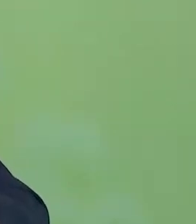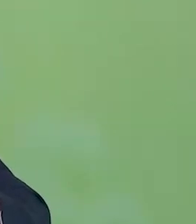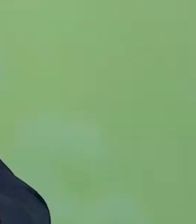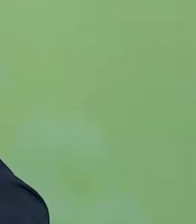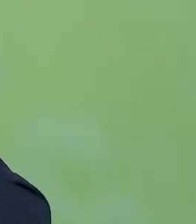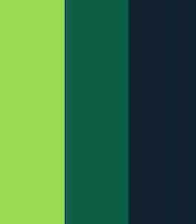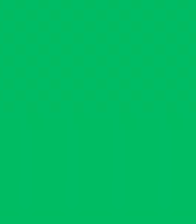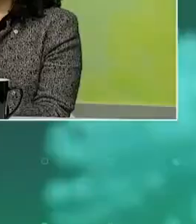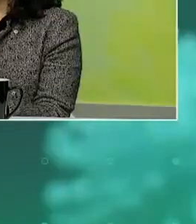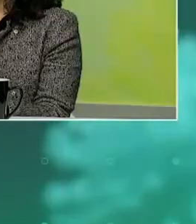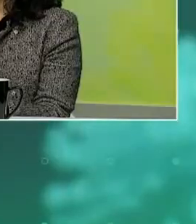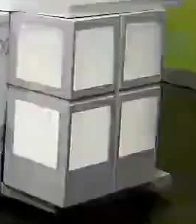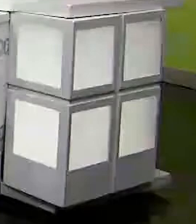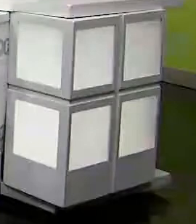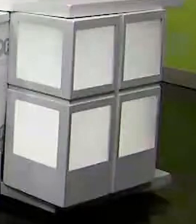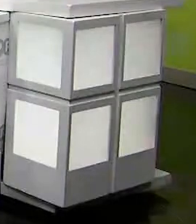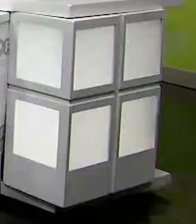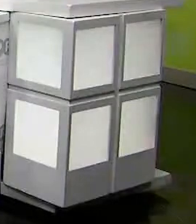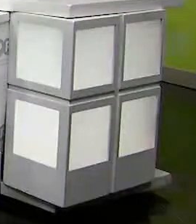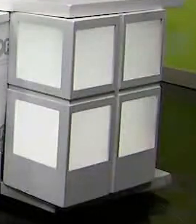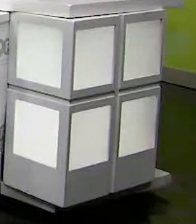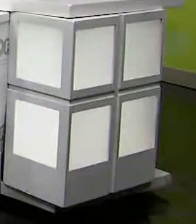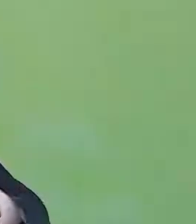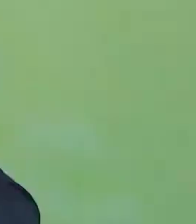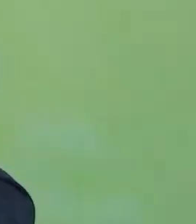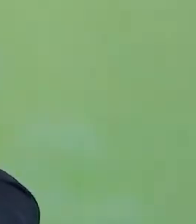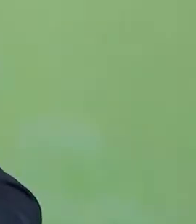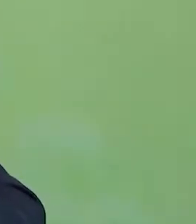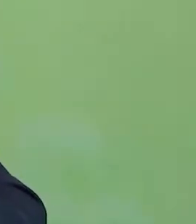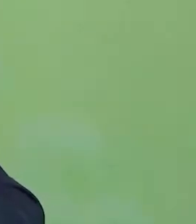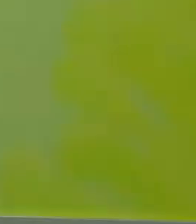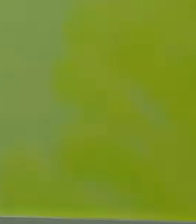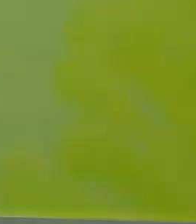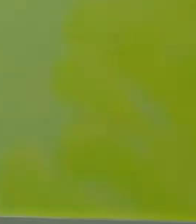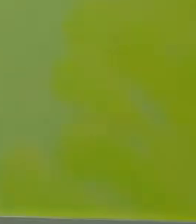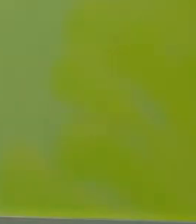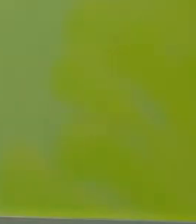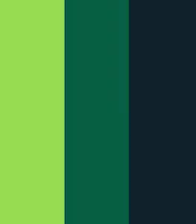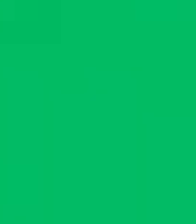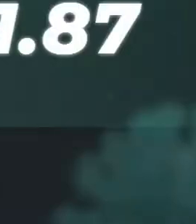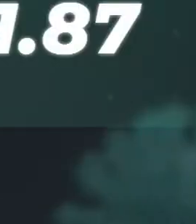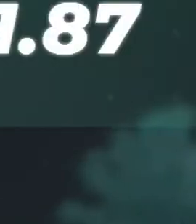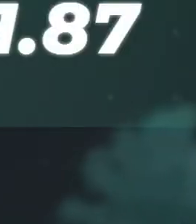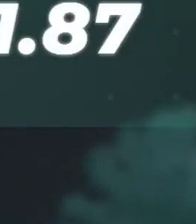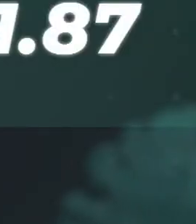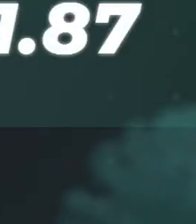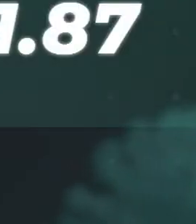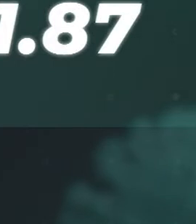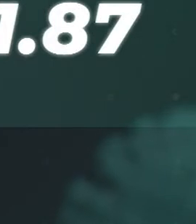tan distinta, ¿no? Envía todas sus preguntas a nuestros especialistas a la línea directa de WhatsApp